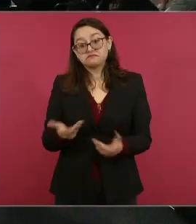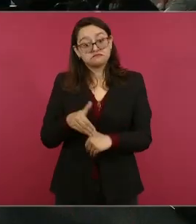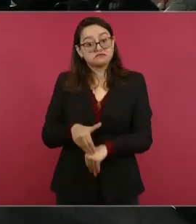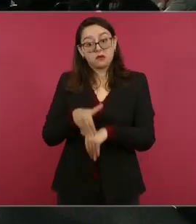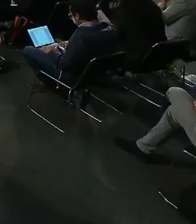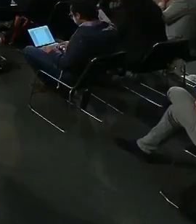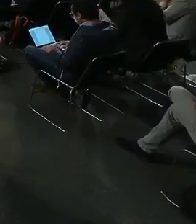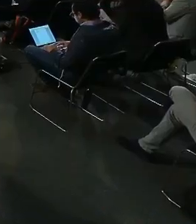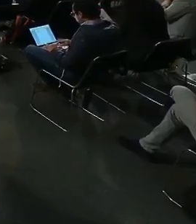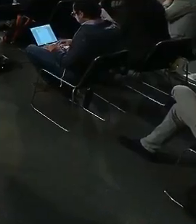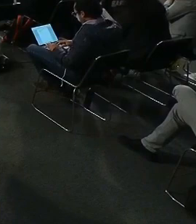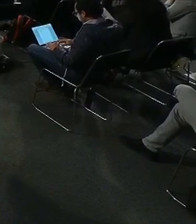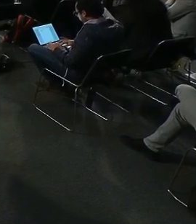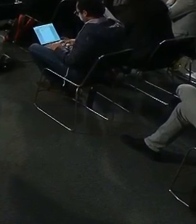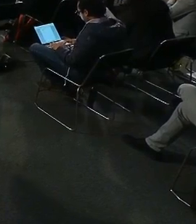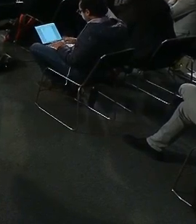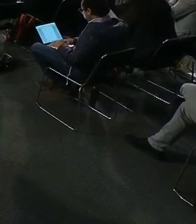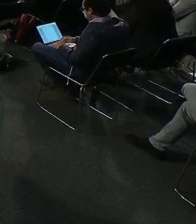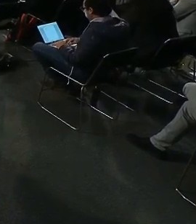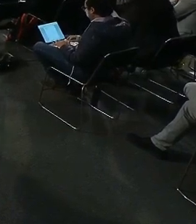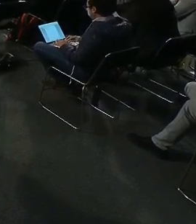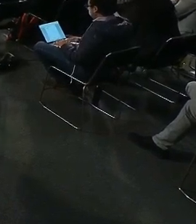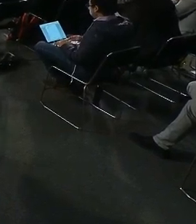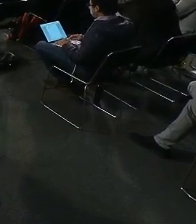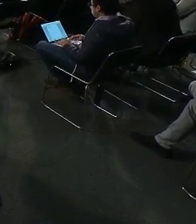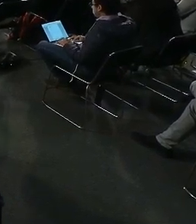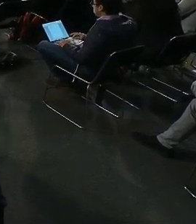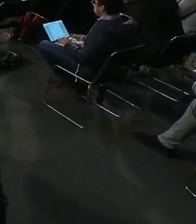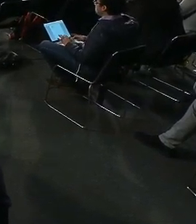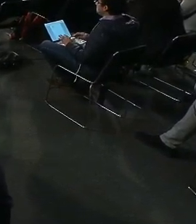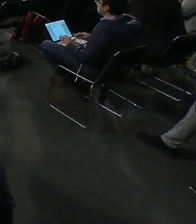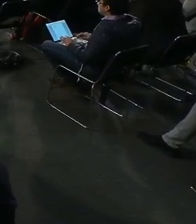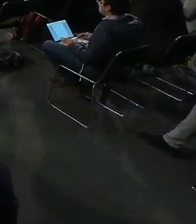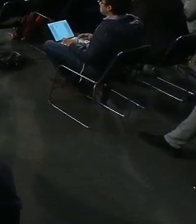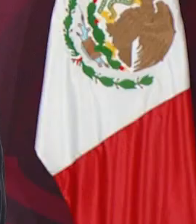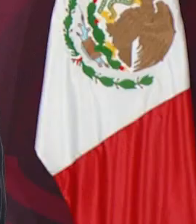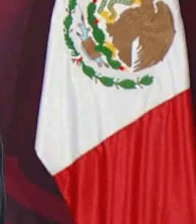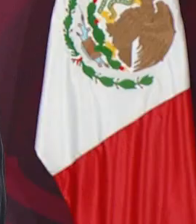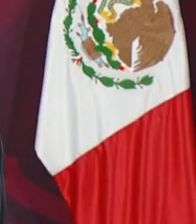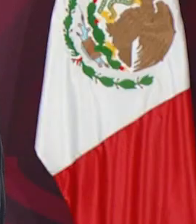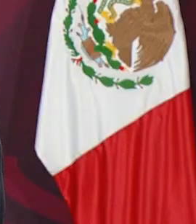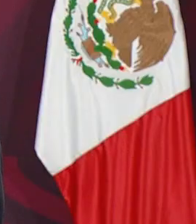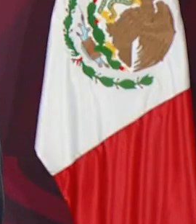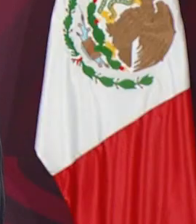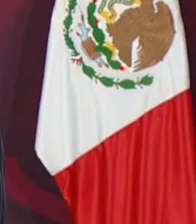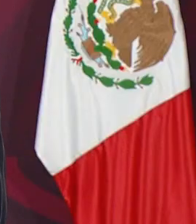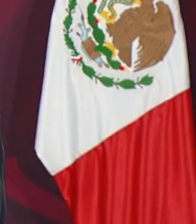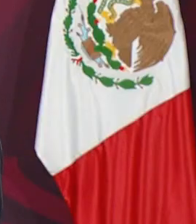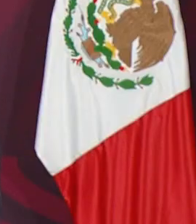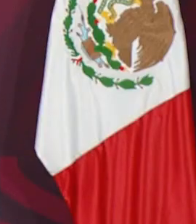acatar lo que se decida. Si